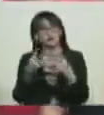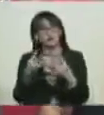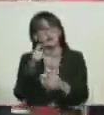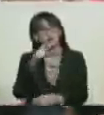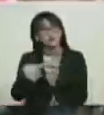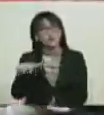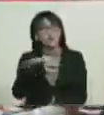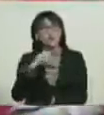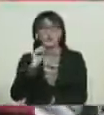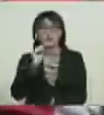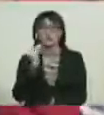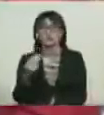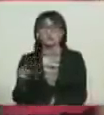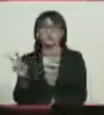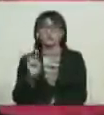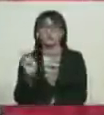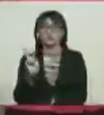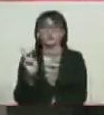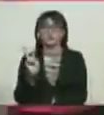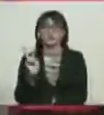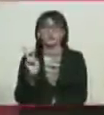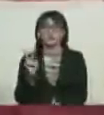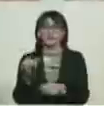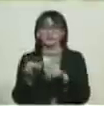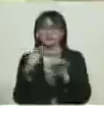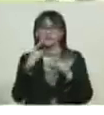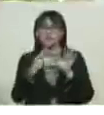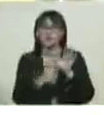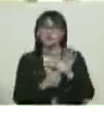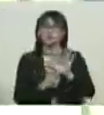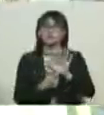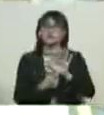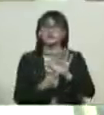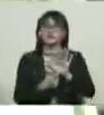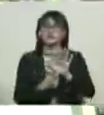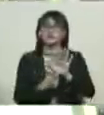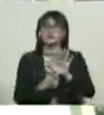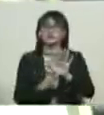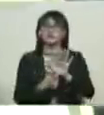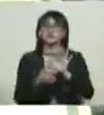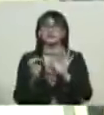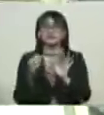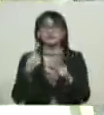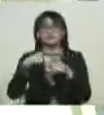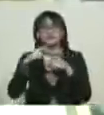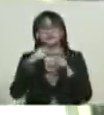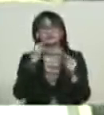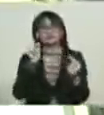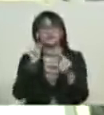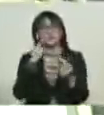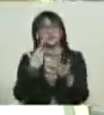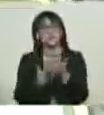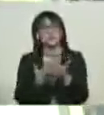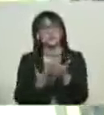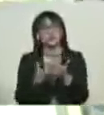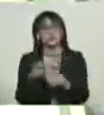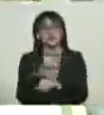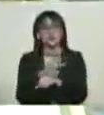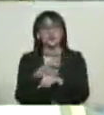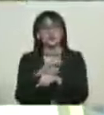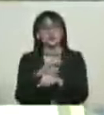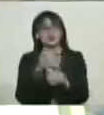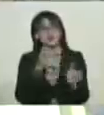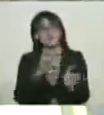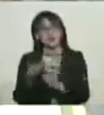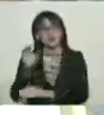la juventud venezolana, para seguir mostrando, como lo ha dicho en los diferentes discursos, esa propuesta de gobierno. Plan